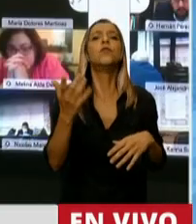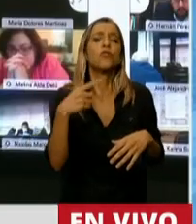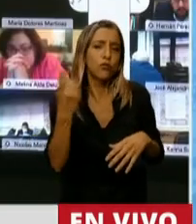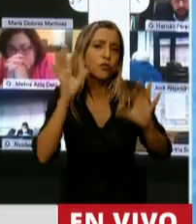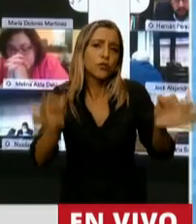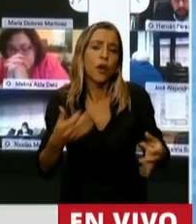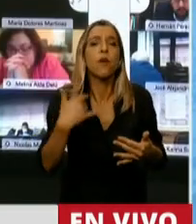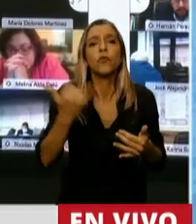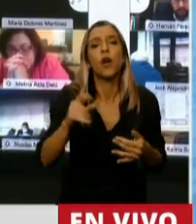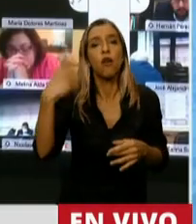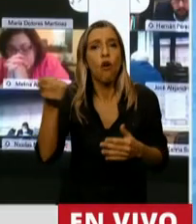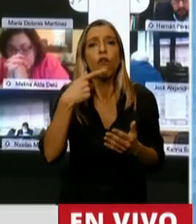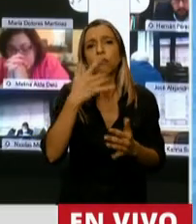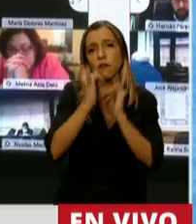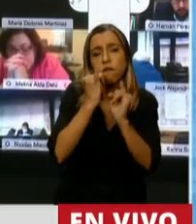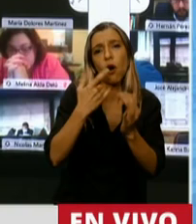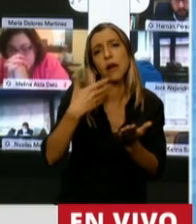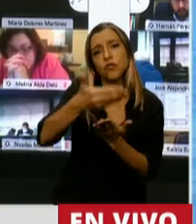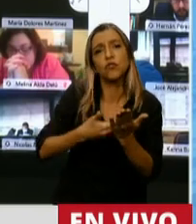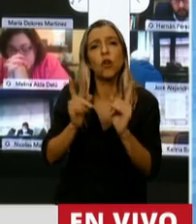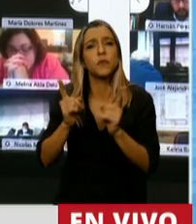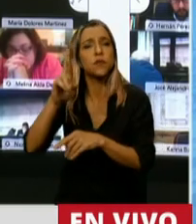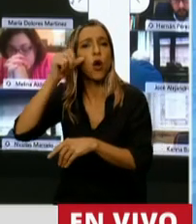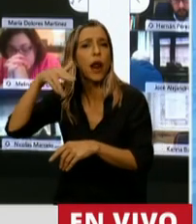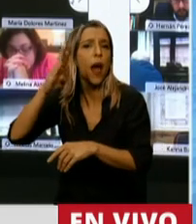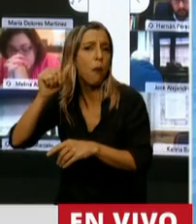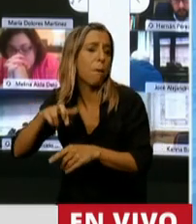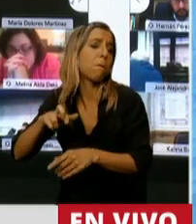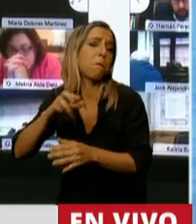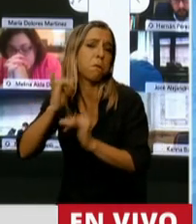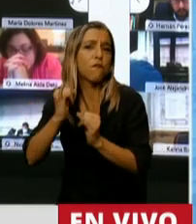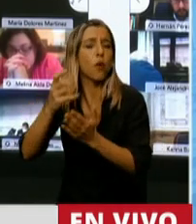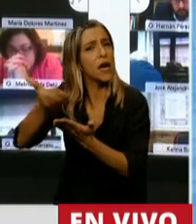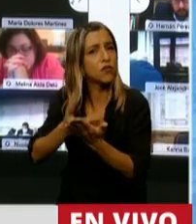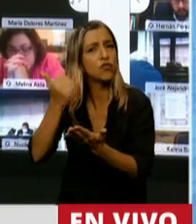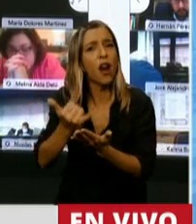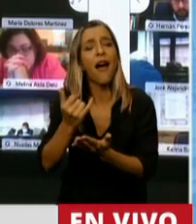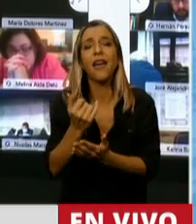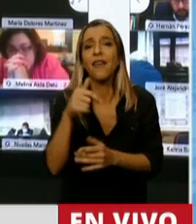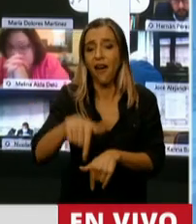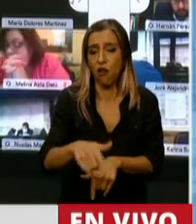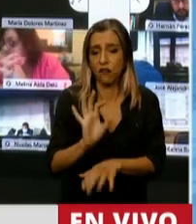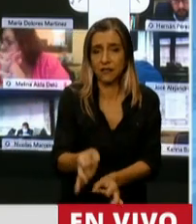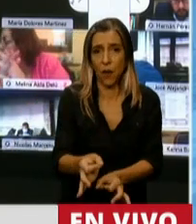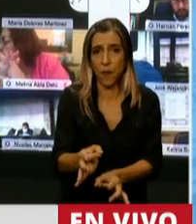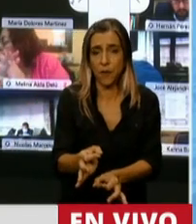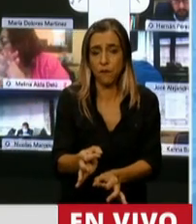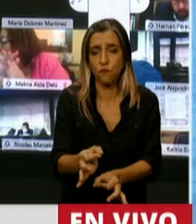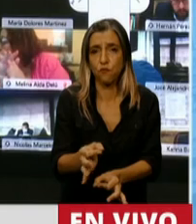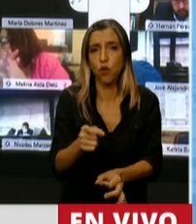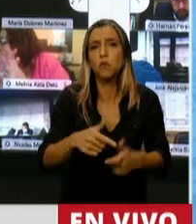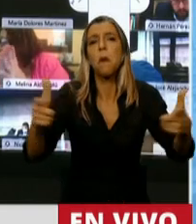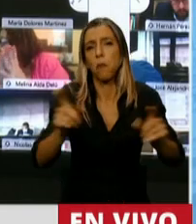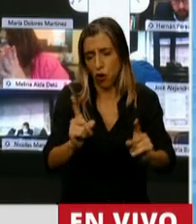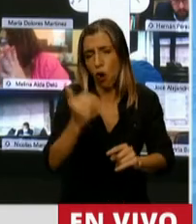también a partir del análisis que hicimos con el RENAVAP es que hay dos tomas o dos